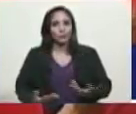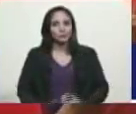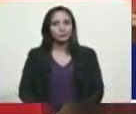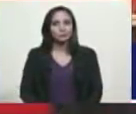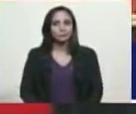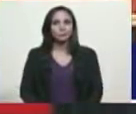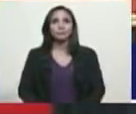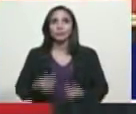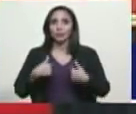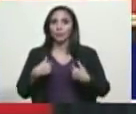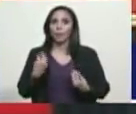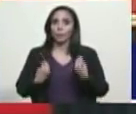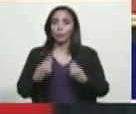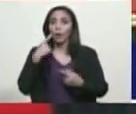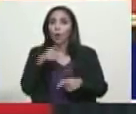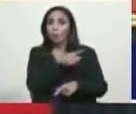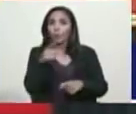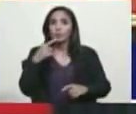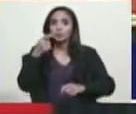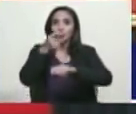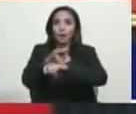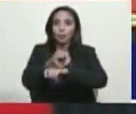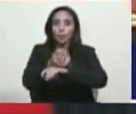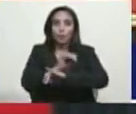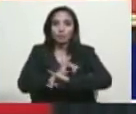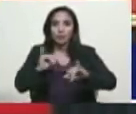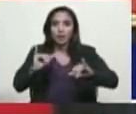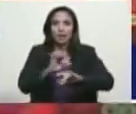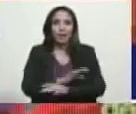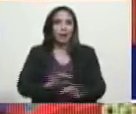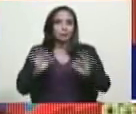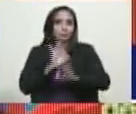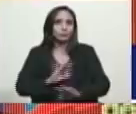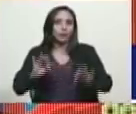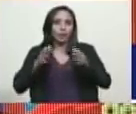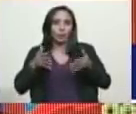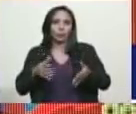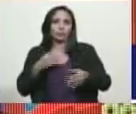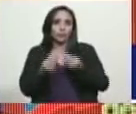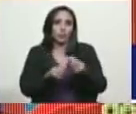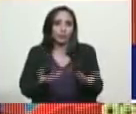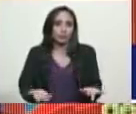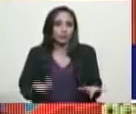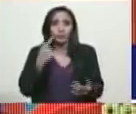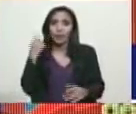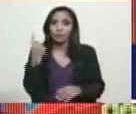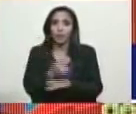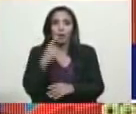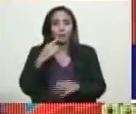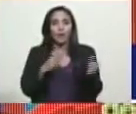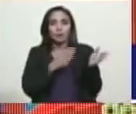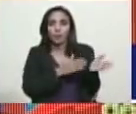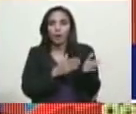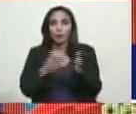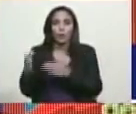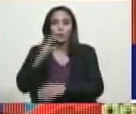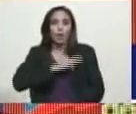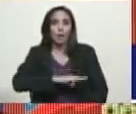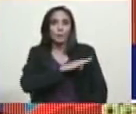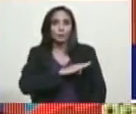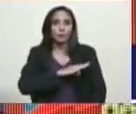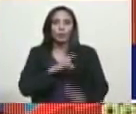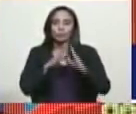mí me preocupa que ustedes salgan de aquí y queden en el aire. Tiene que haber una articulación de la misión